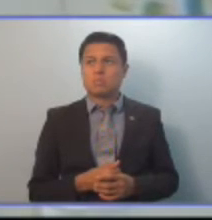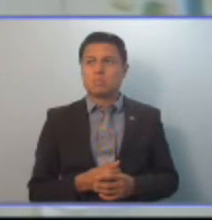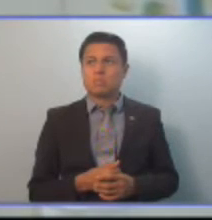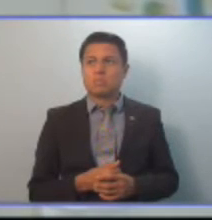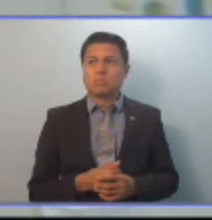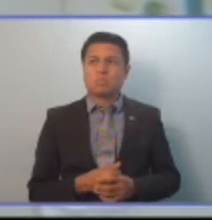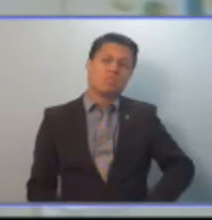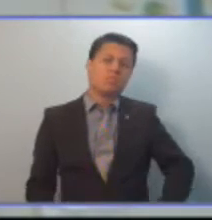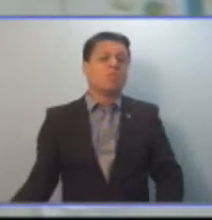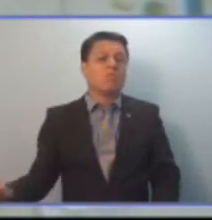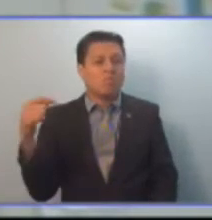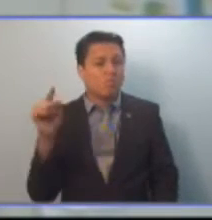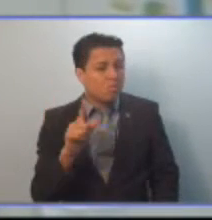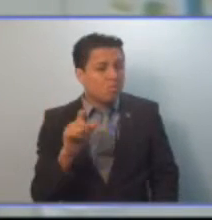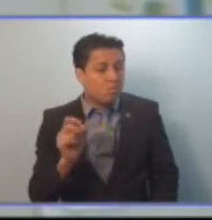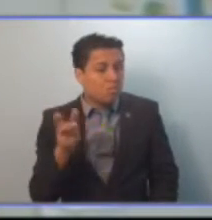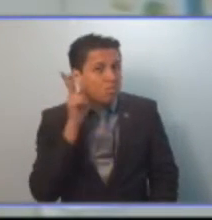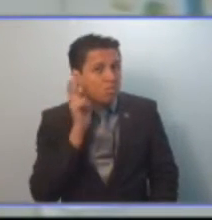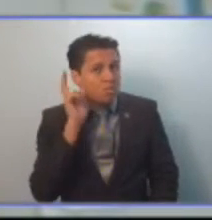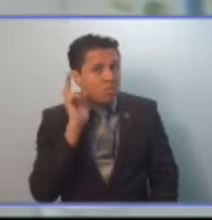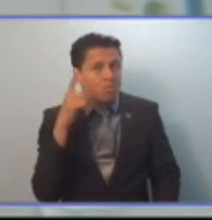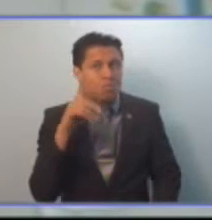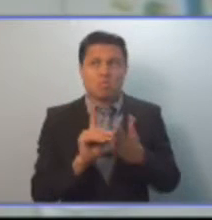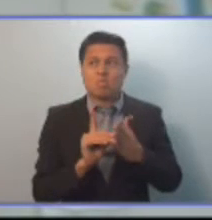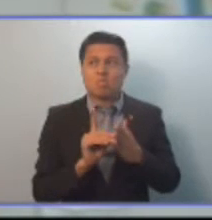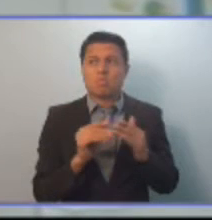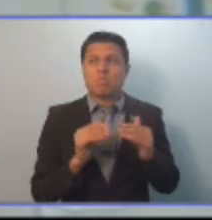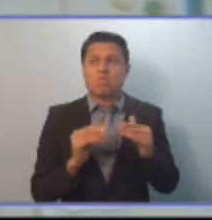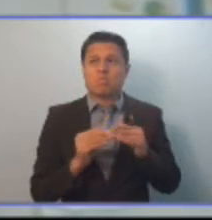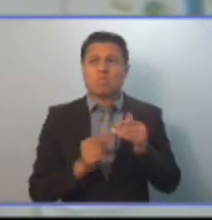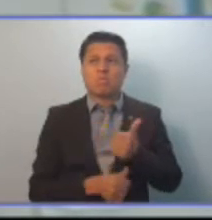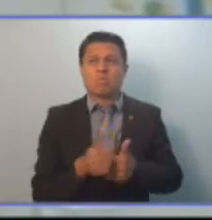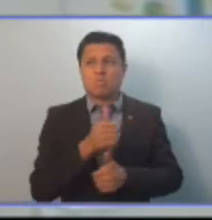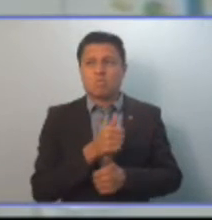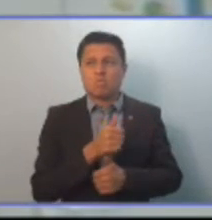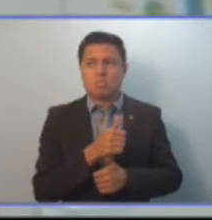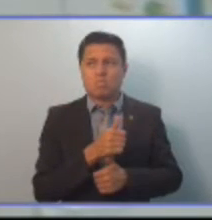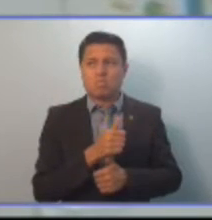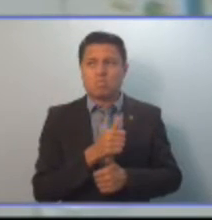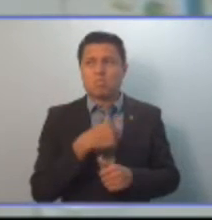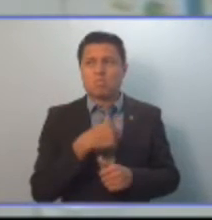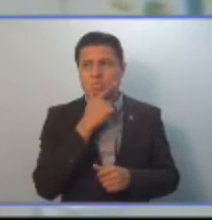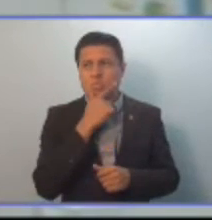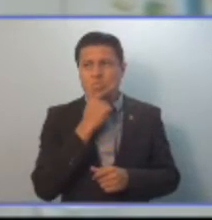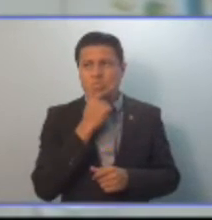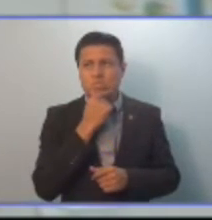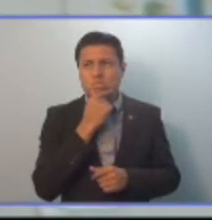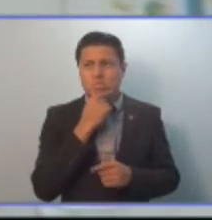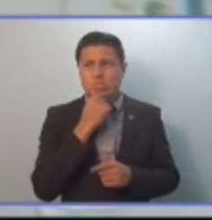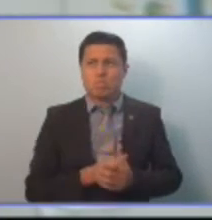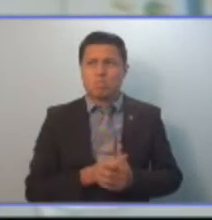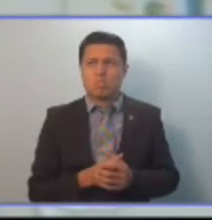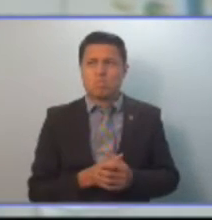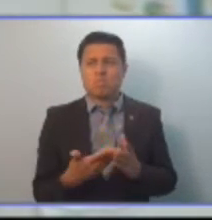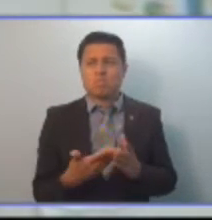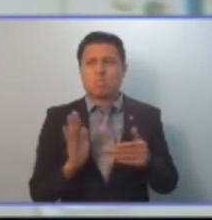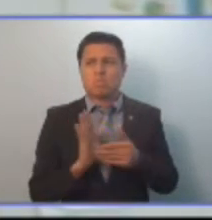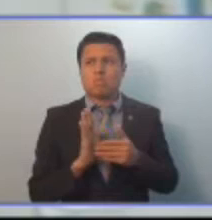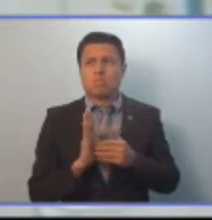No escuchar a los diputados también suplentes me parece un agravio también.